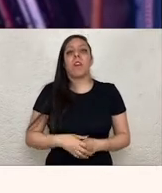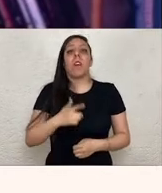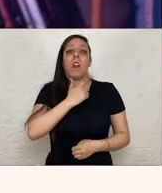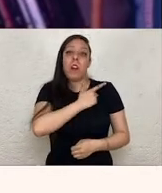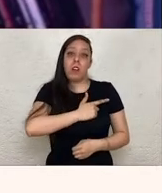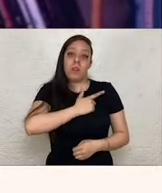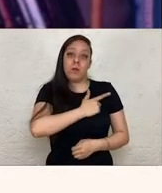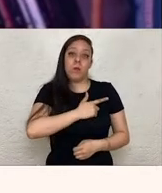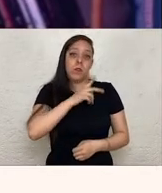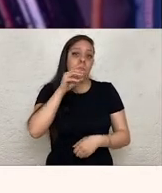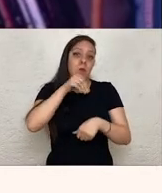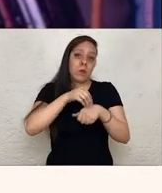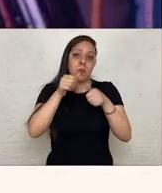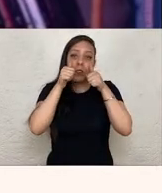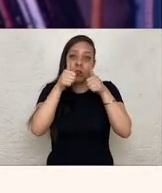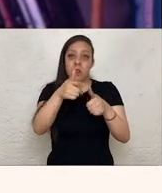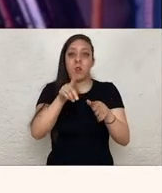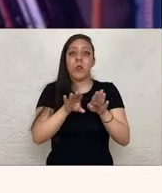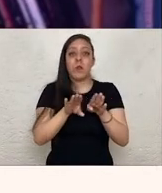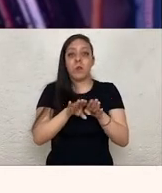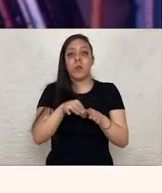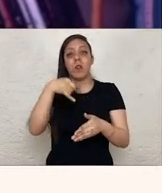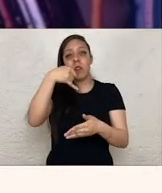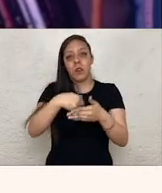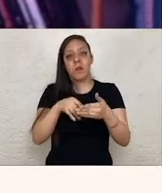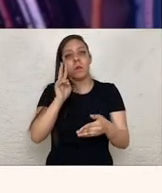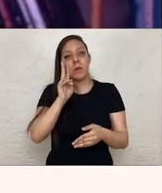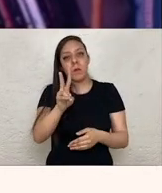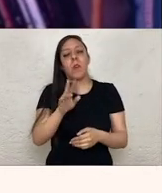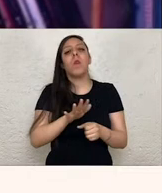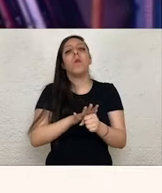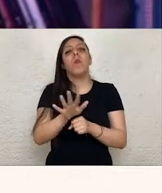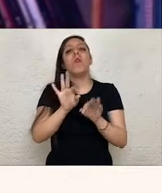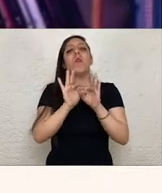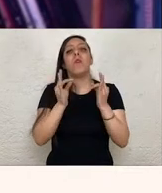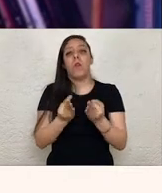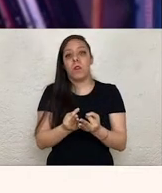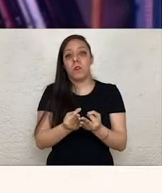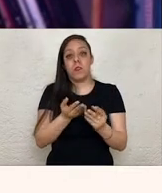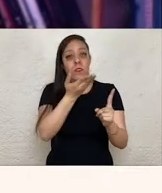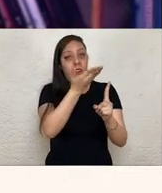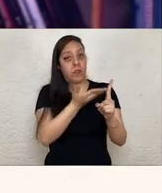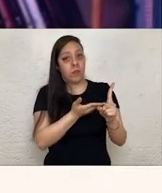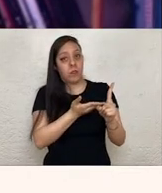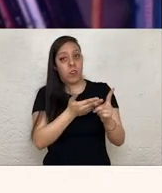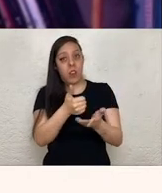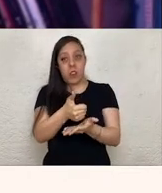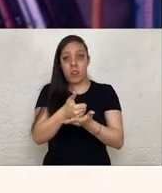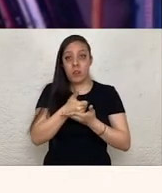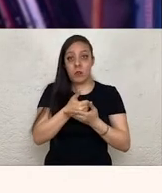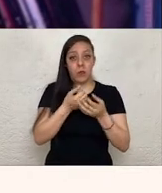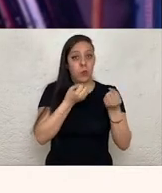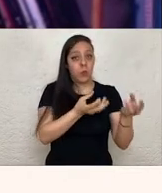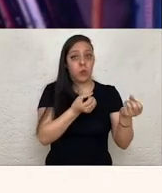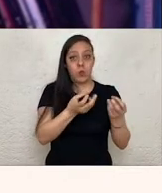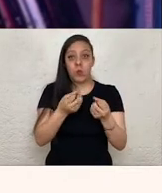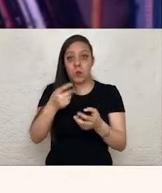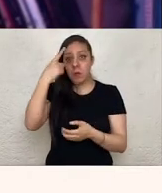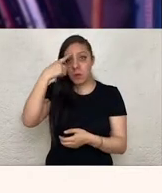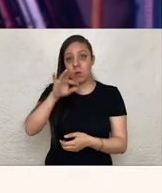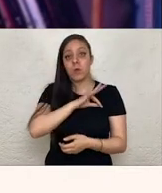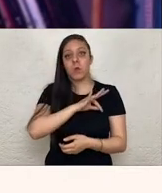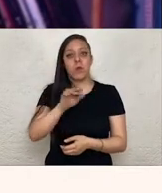gustaría escucharlas un poco en esta reflexión última, de qué forma la figura de Malintzin nos ayuda, nos